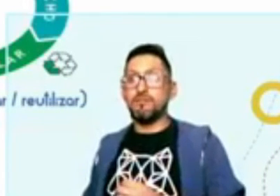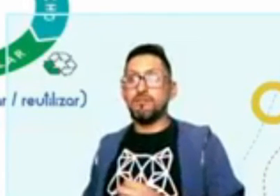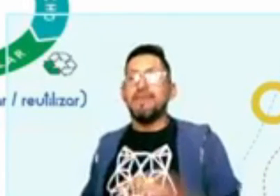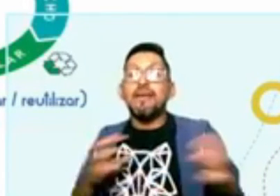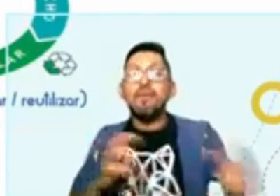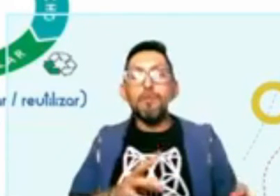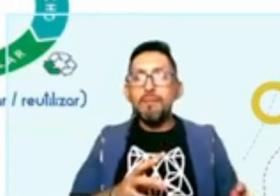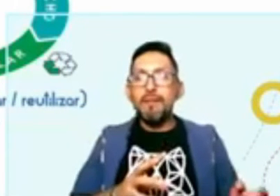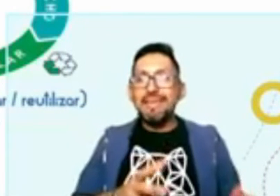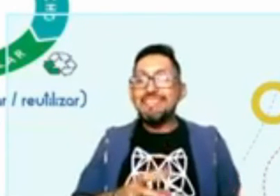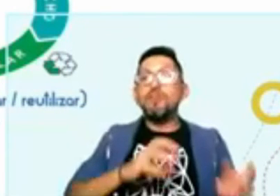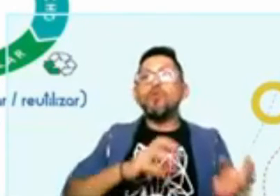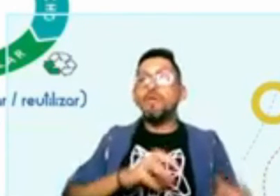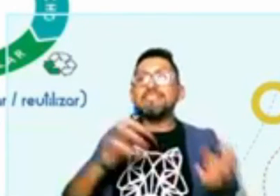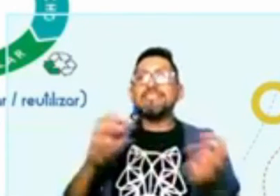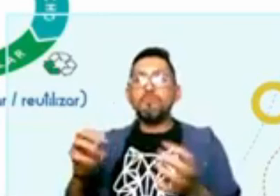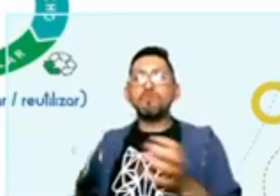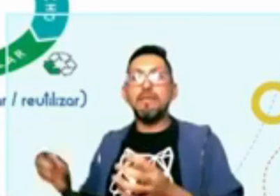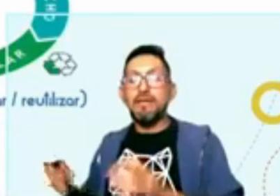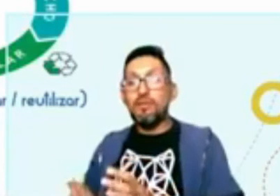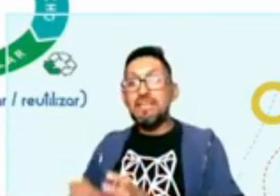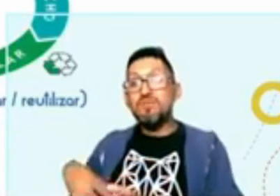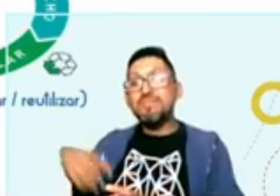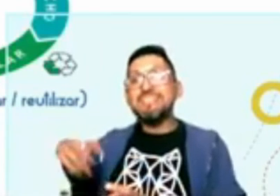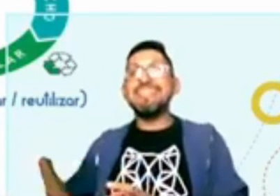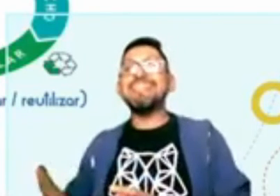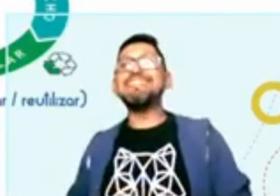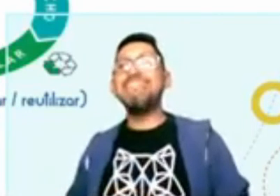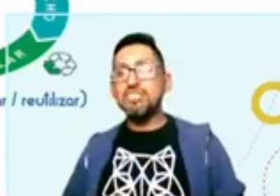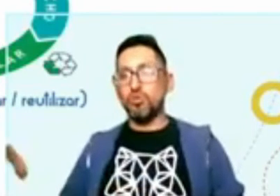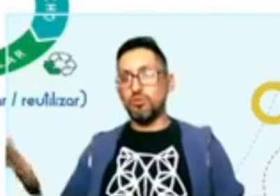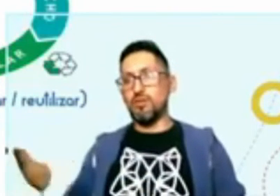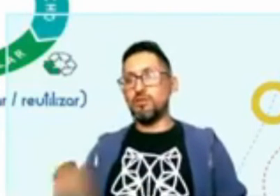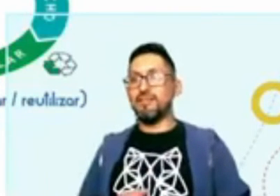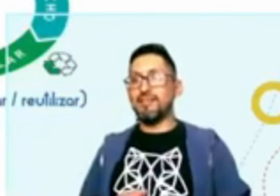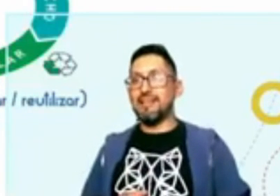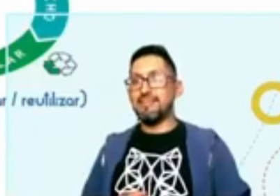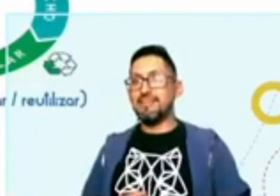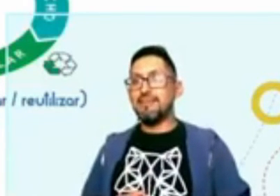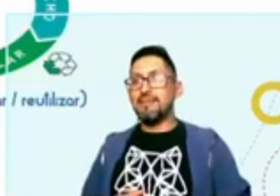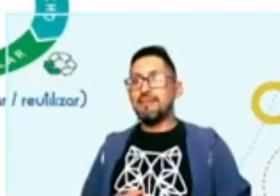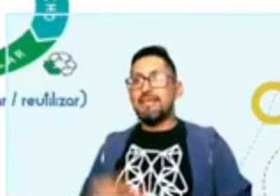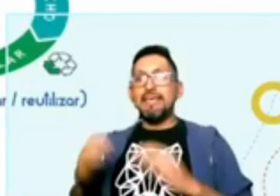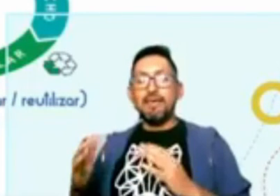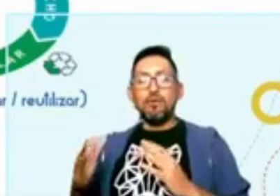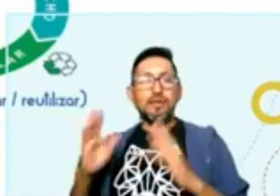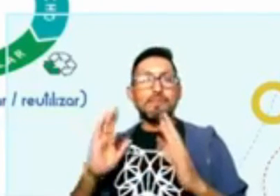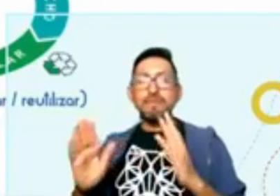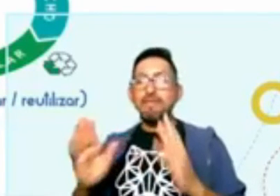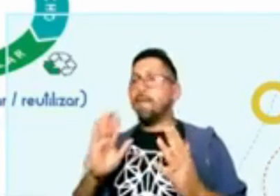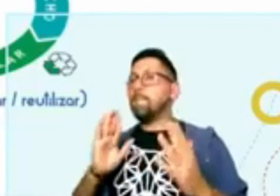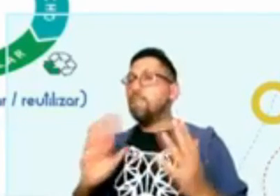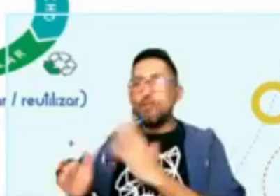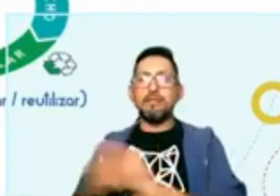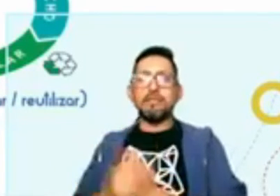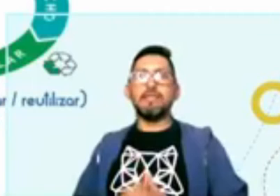extracción. El problema es que no estamos cambiando las formas de desecho de los materiales. Y una